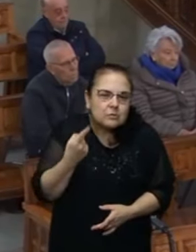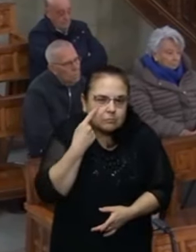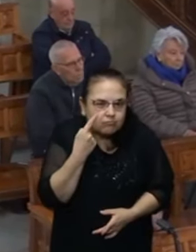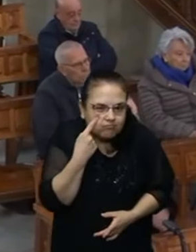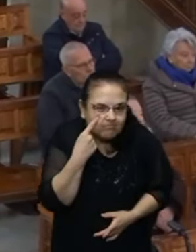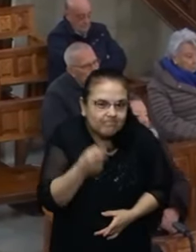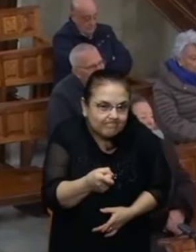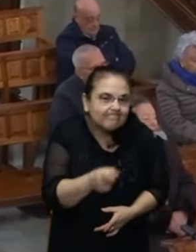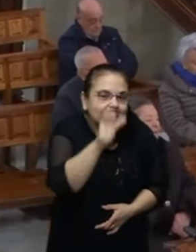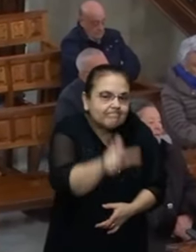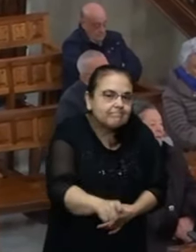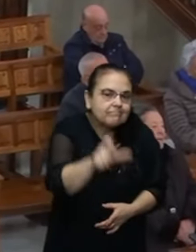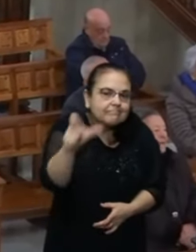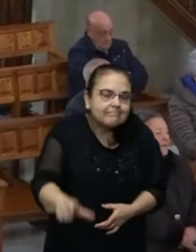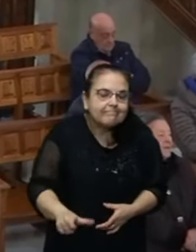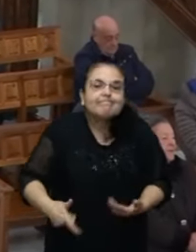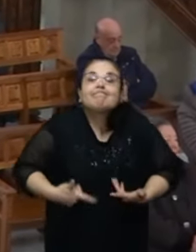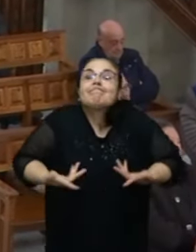personas.